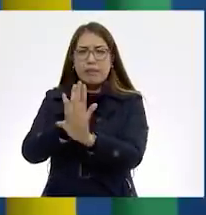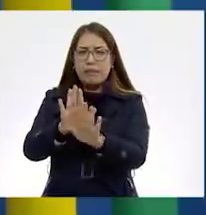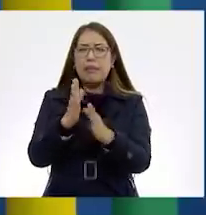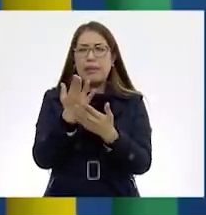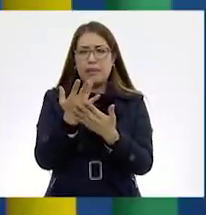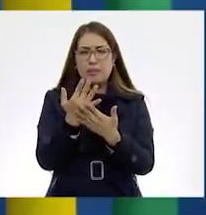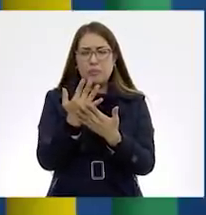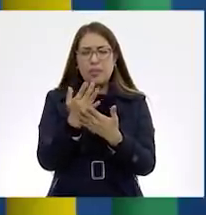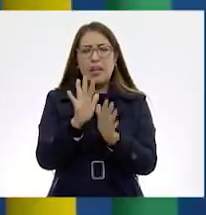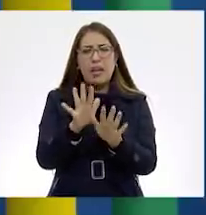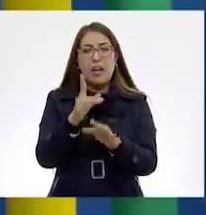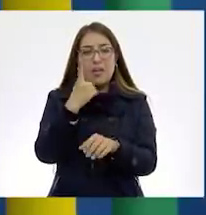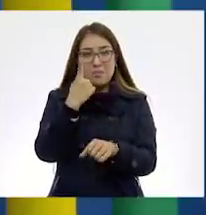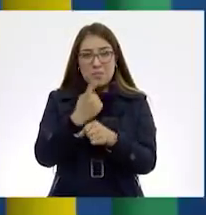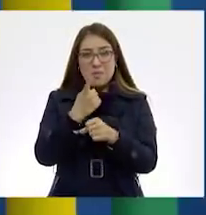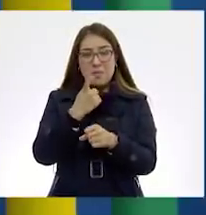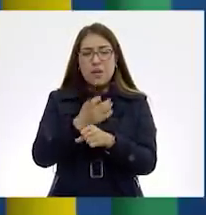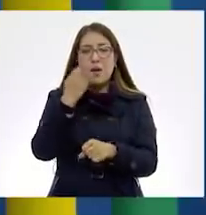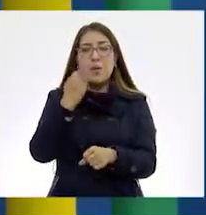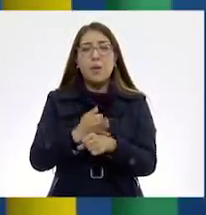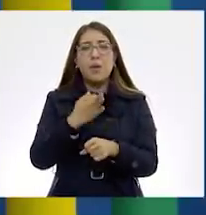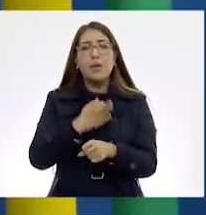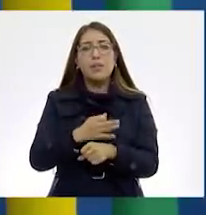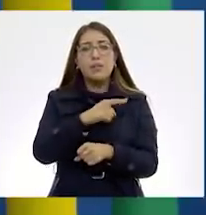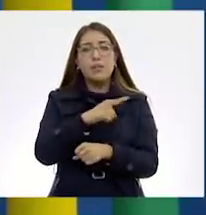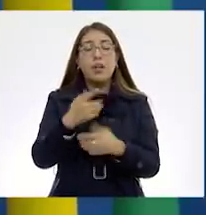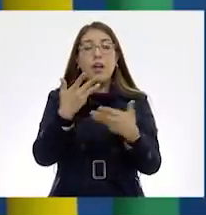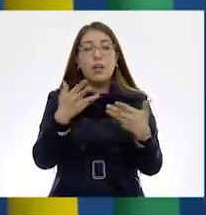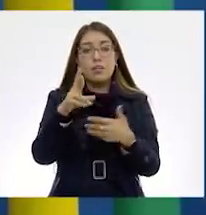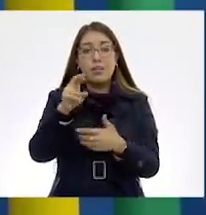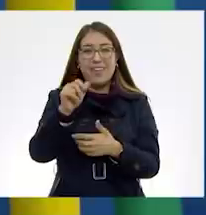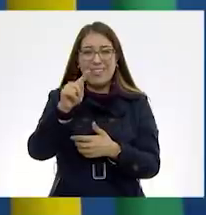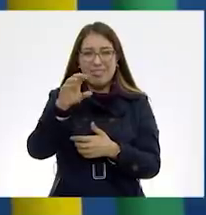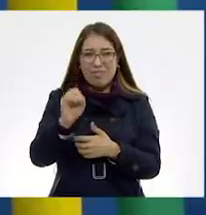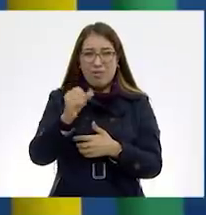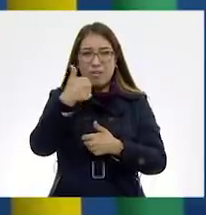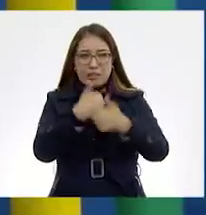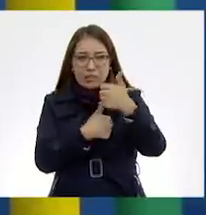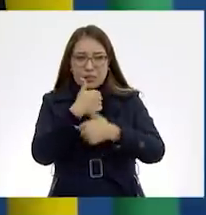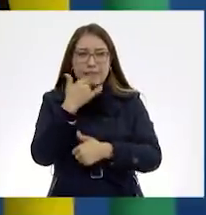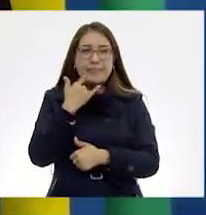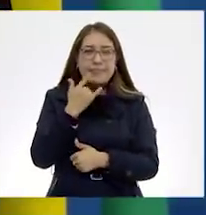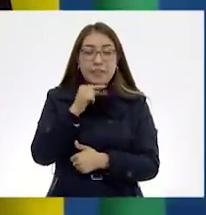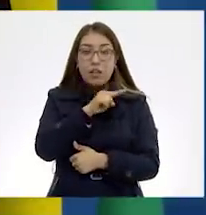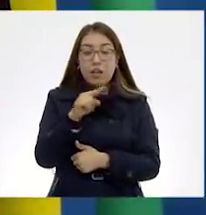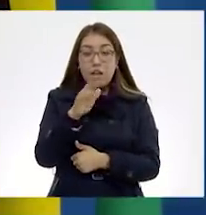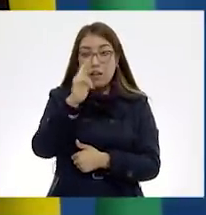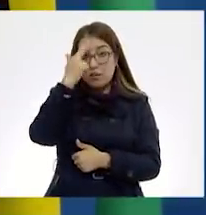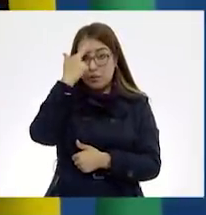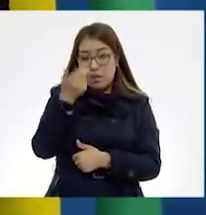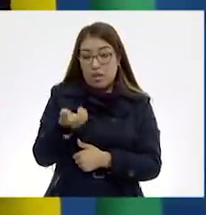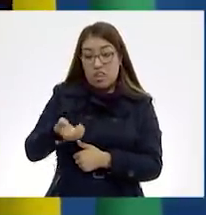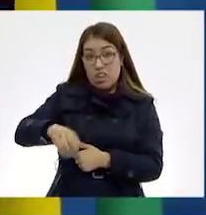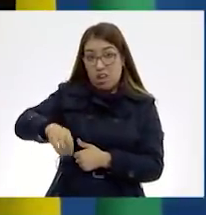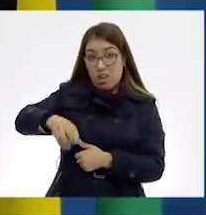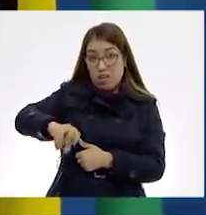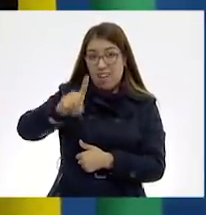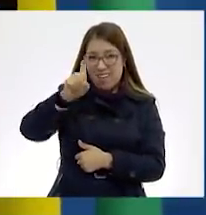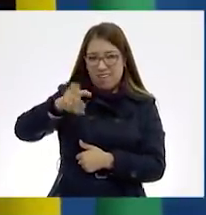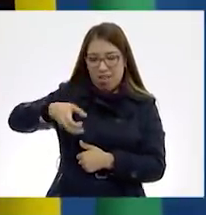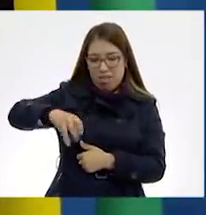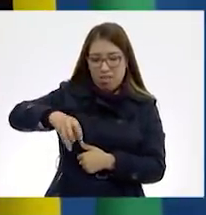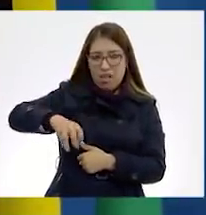despedirnos, es tiempo de realizar nuestro reto. Recuerden que el agua que sale de la llave durante 10